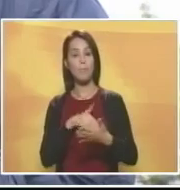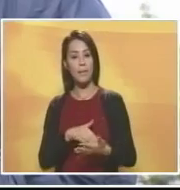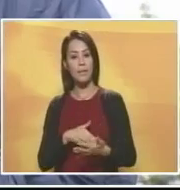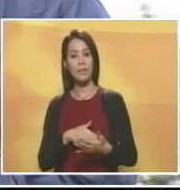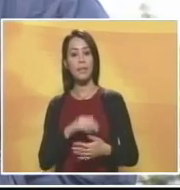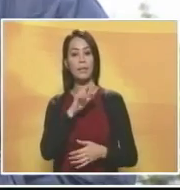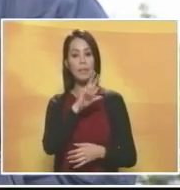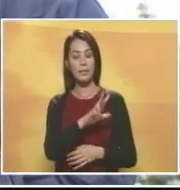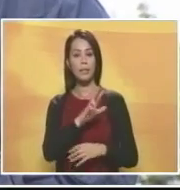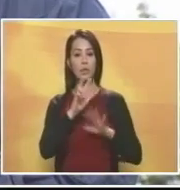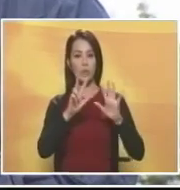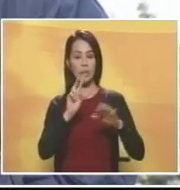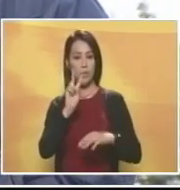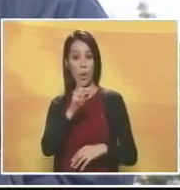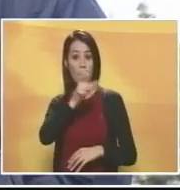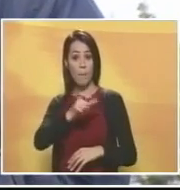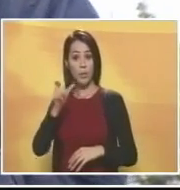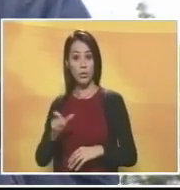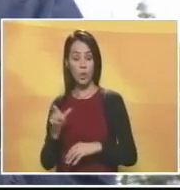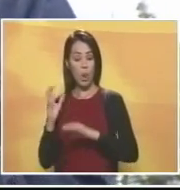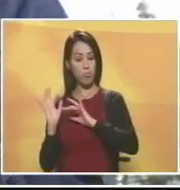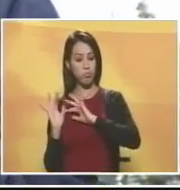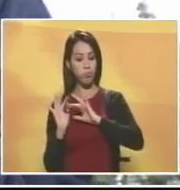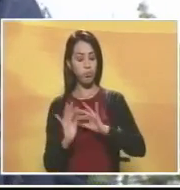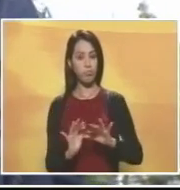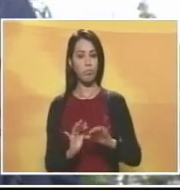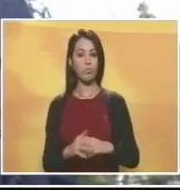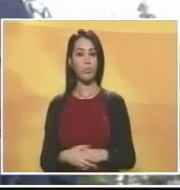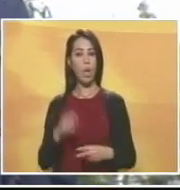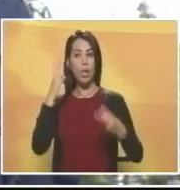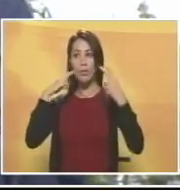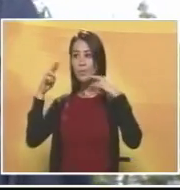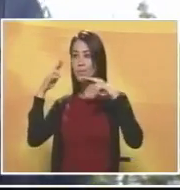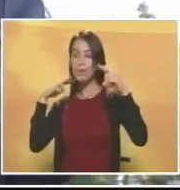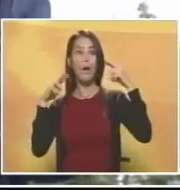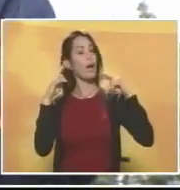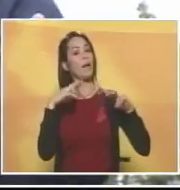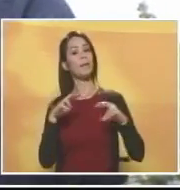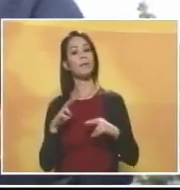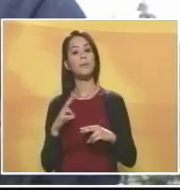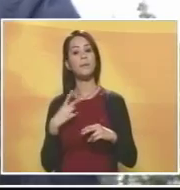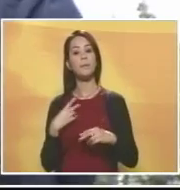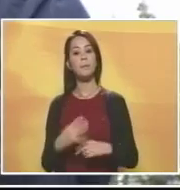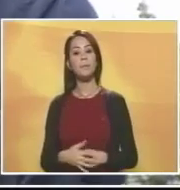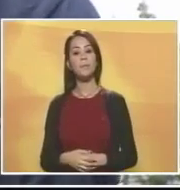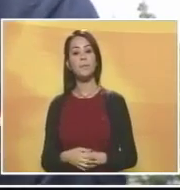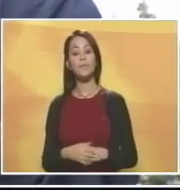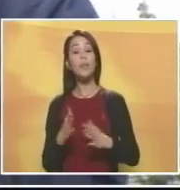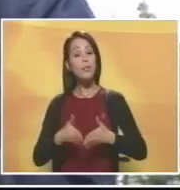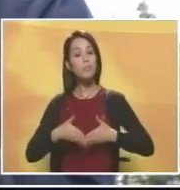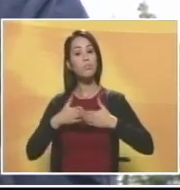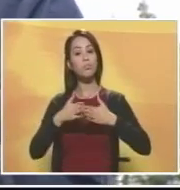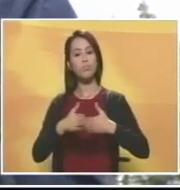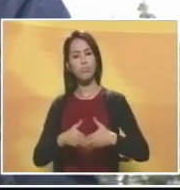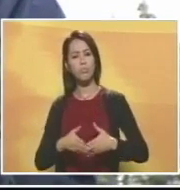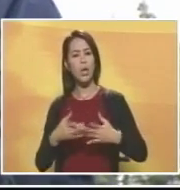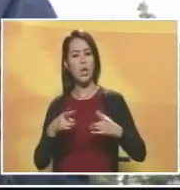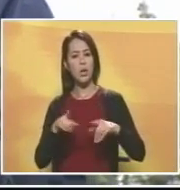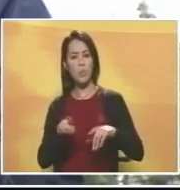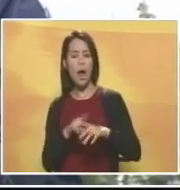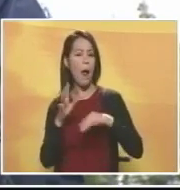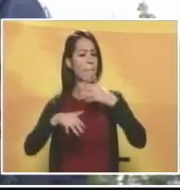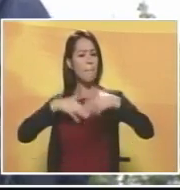8.382 personas se movilizaron con fines turísticos por tierra, mar, aire, en sus